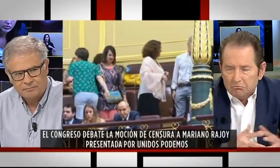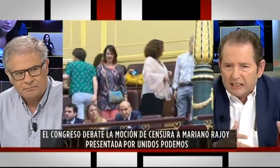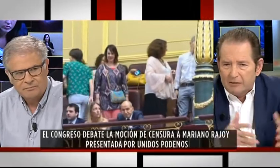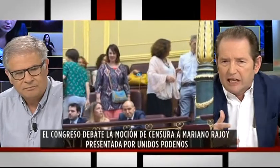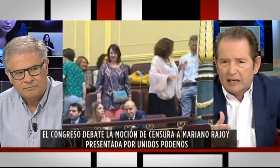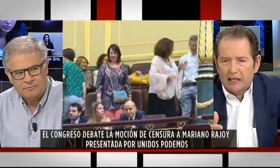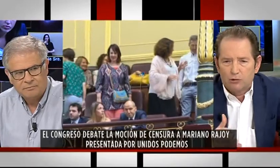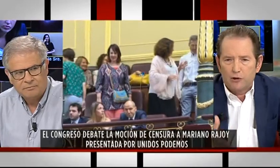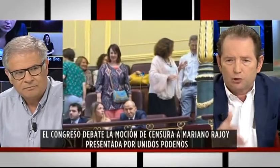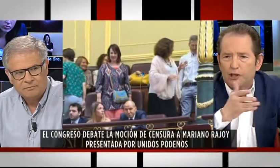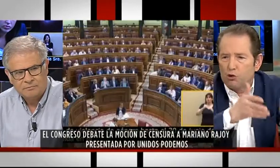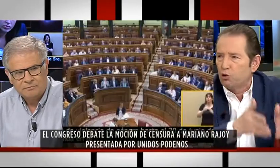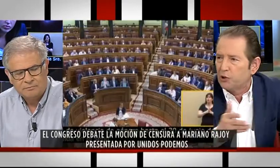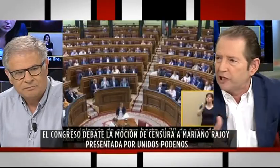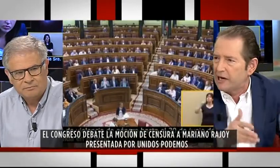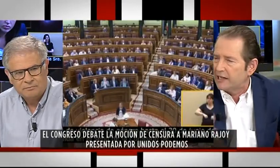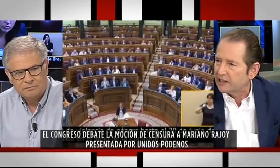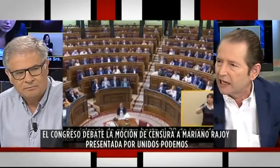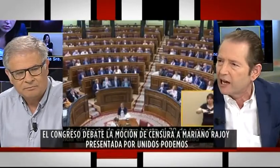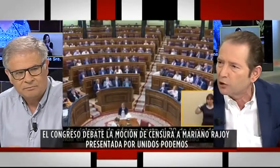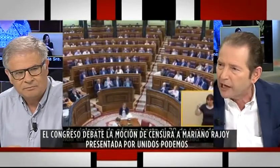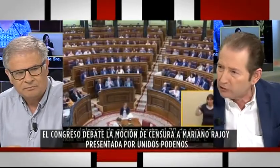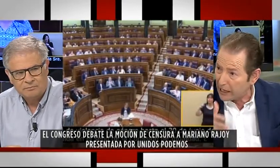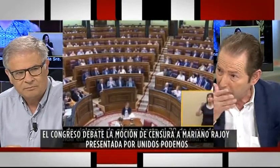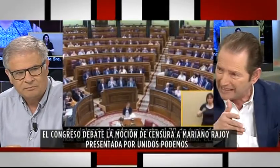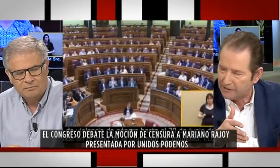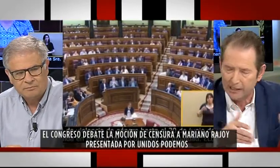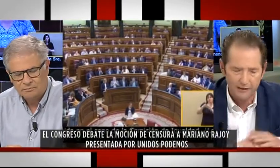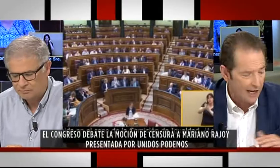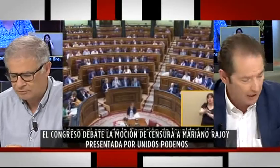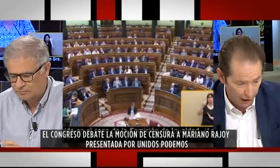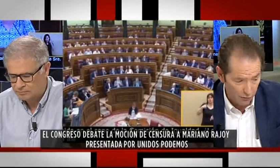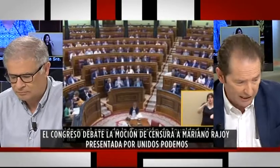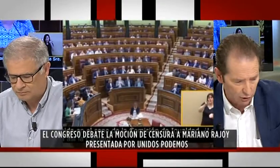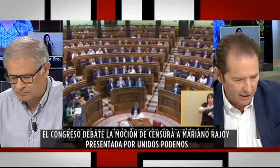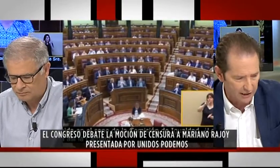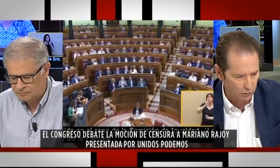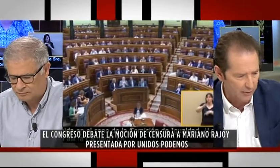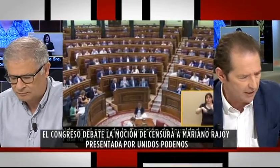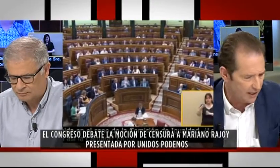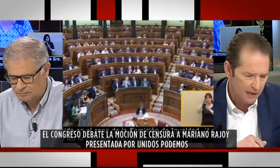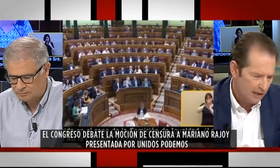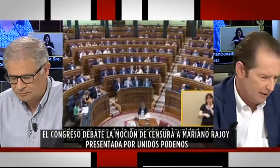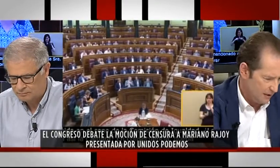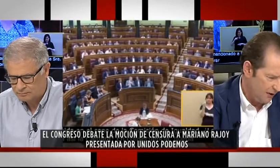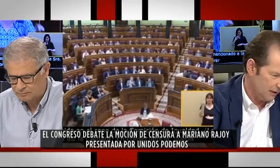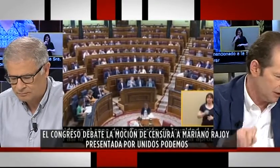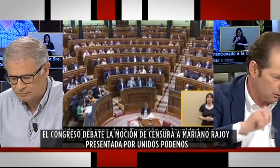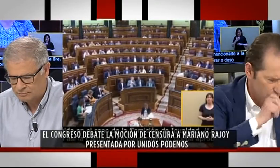básicamente la acusación ustedes son un grupo de criminales que están en el gobierno esto era básicamente la idea tengo frases tomadas textualmente